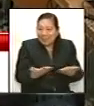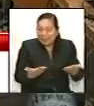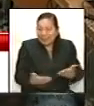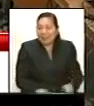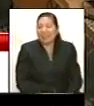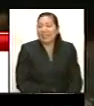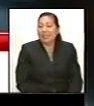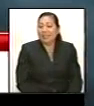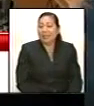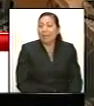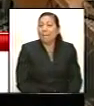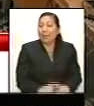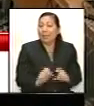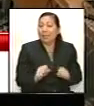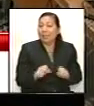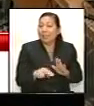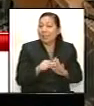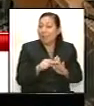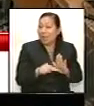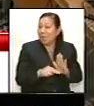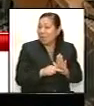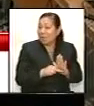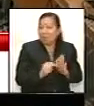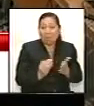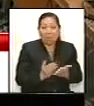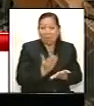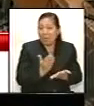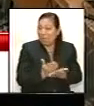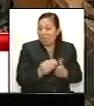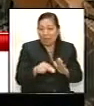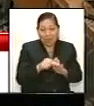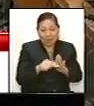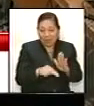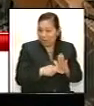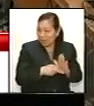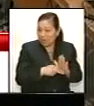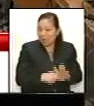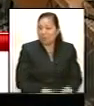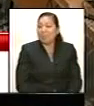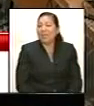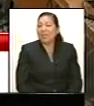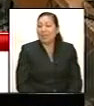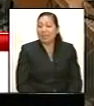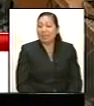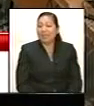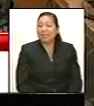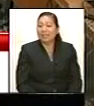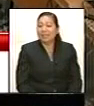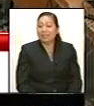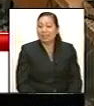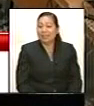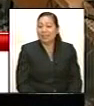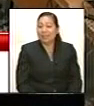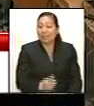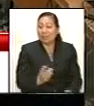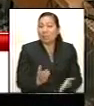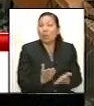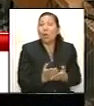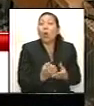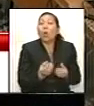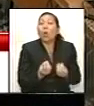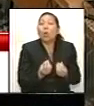instrumentalización. Sí tenemos la normativa, no es un problema de normas, y esto también quiero aclararlo directamente, es un problema de